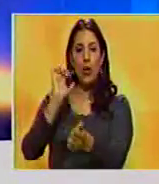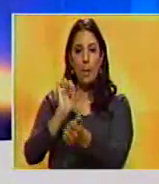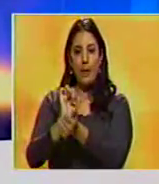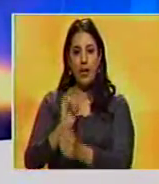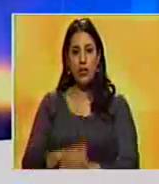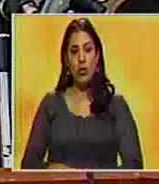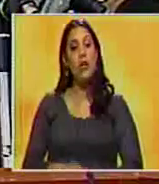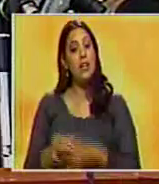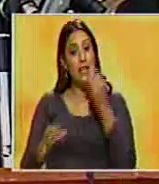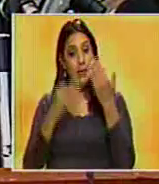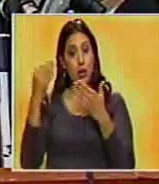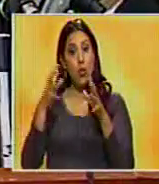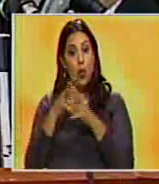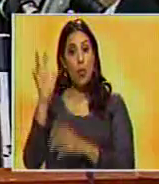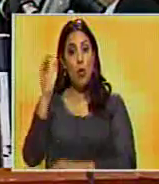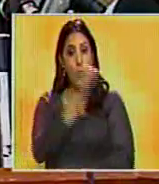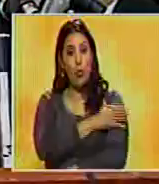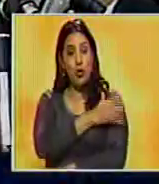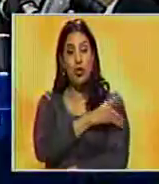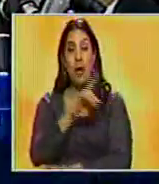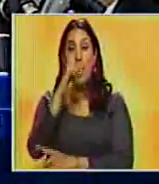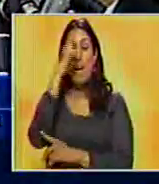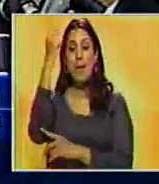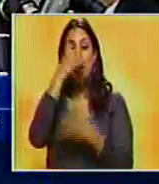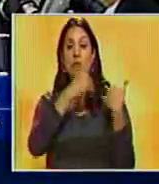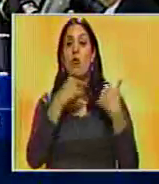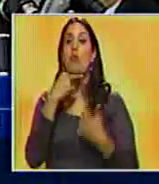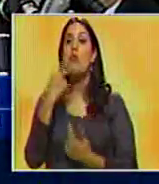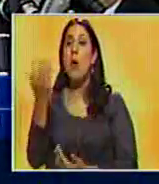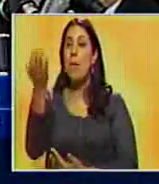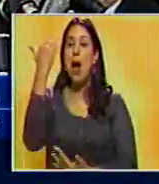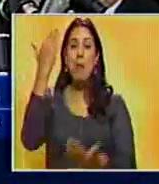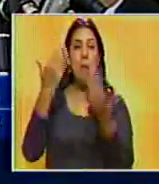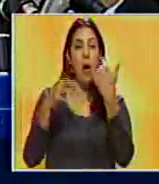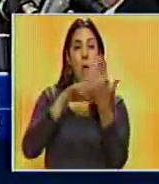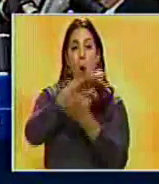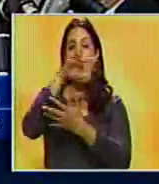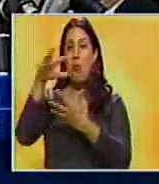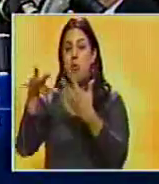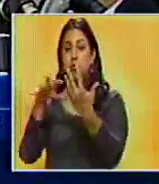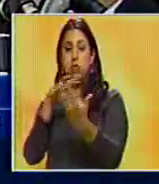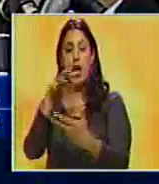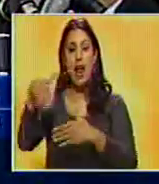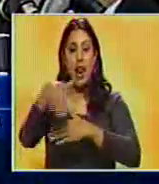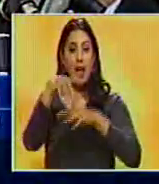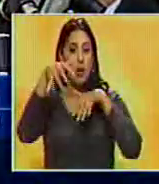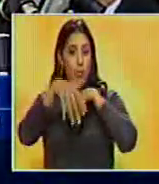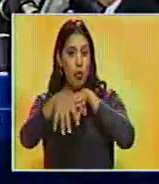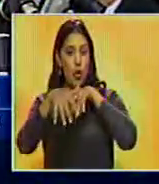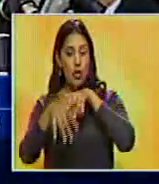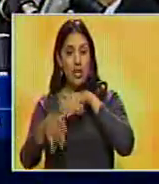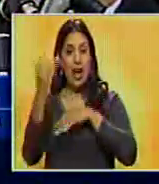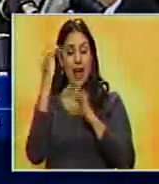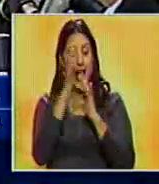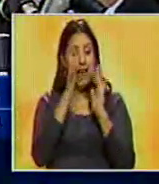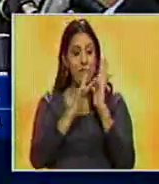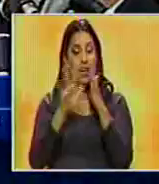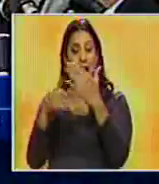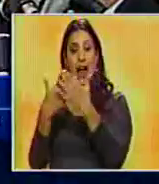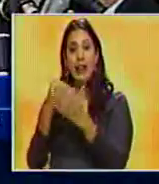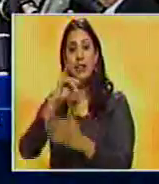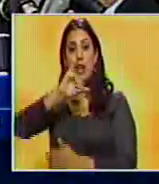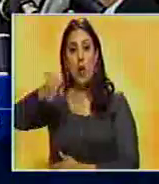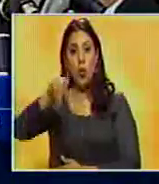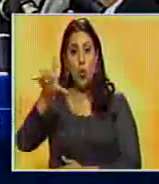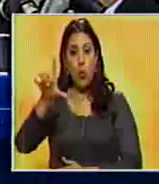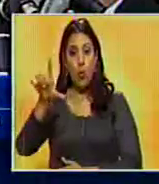parlamentaria sostuvo que el dirigente opositor fue el principal vocero de las convocatorias acciones de calle desde abril hasta el pasado mes